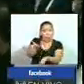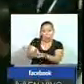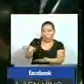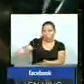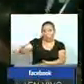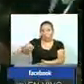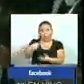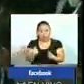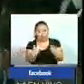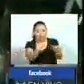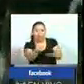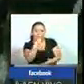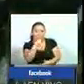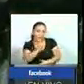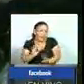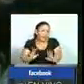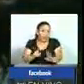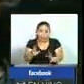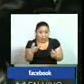de que le debemos de comer a la población